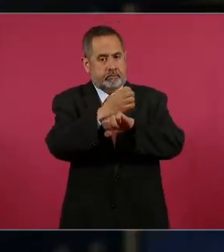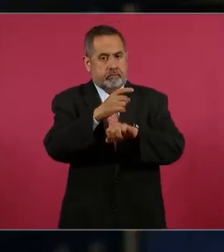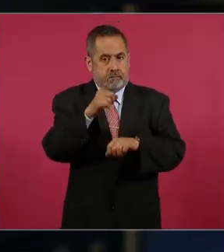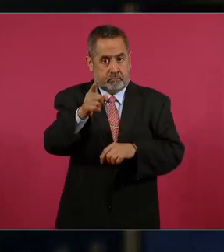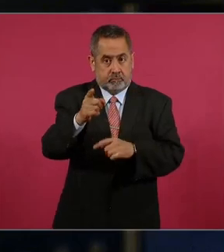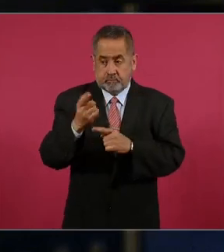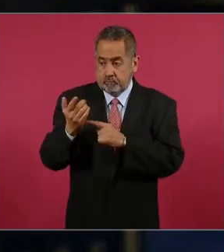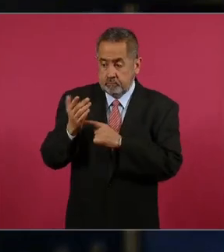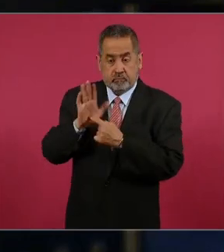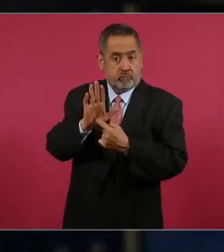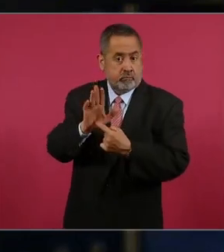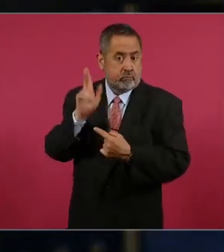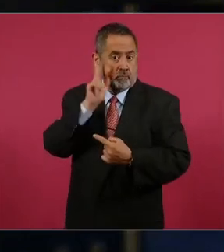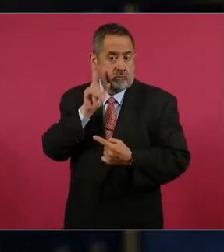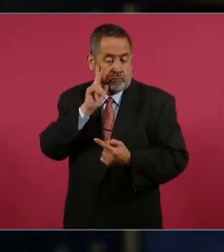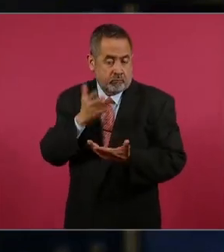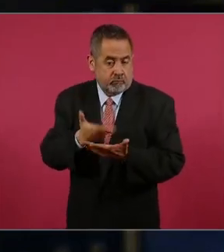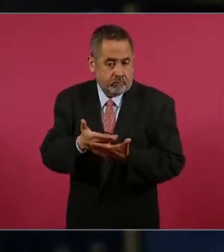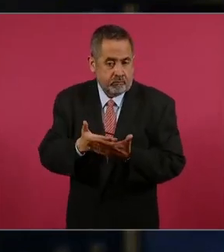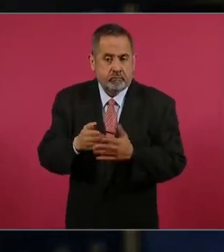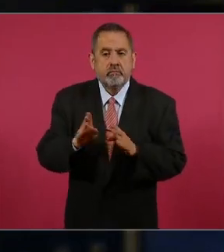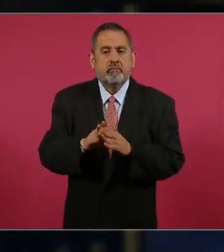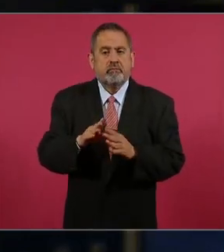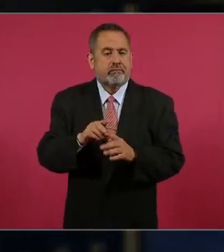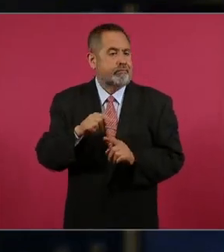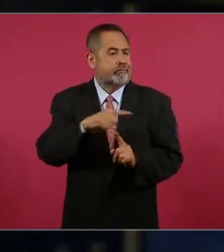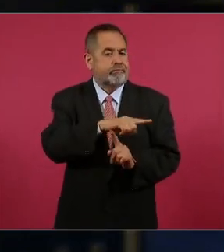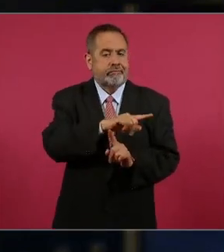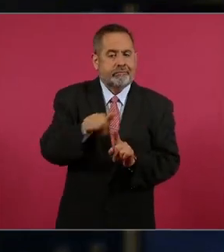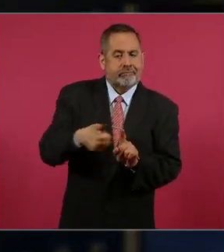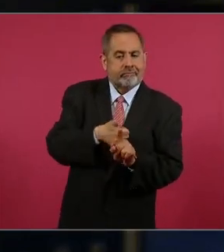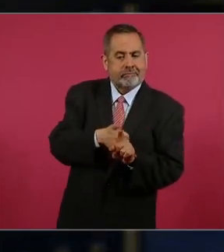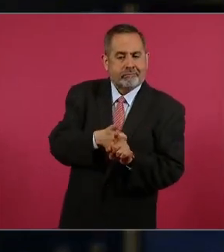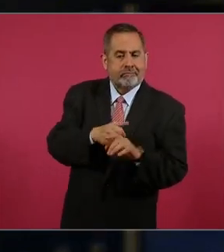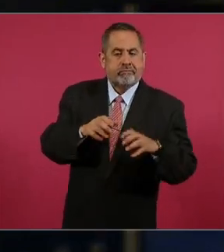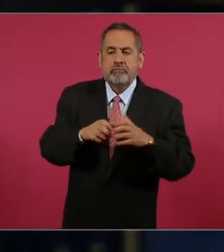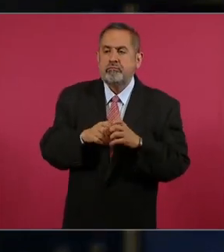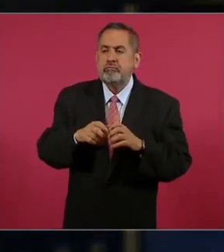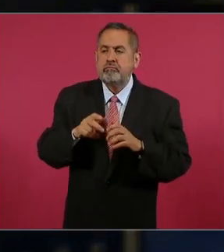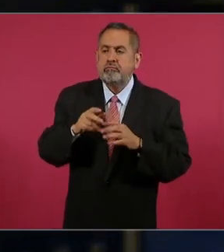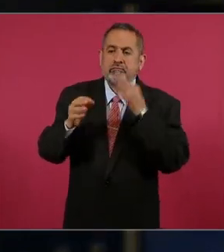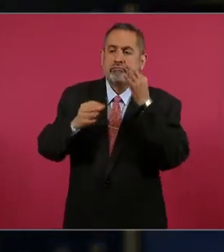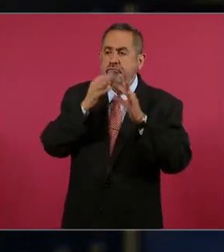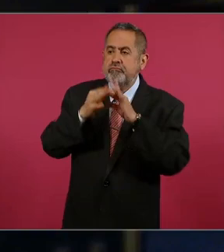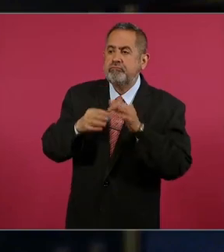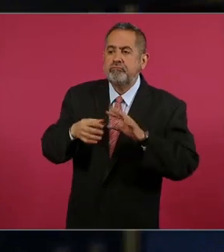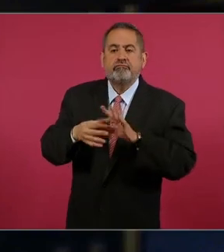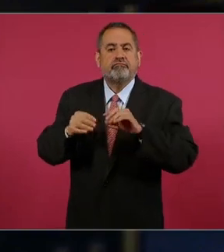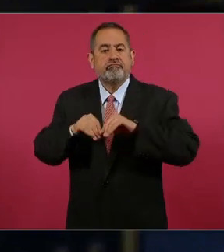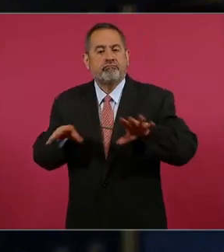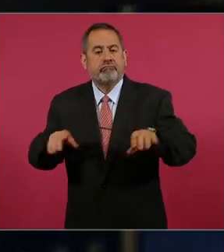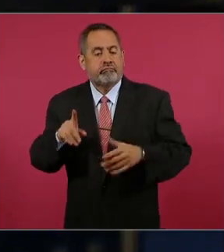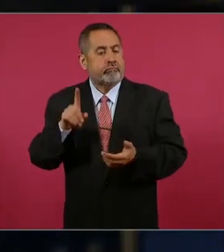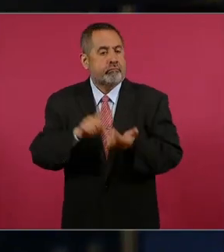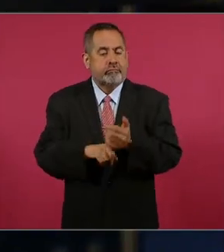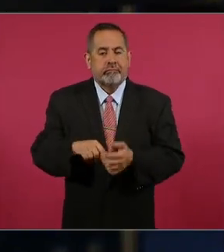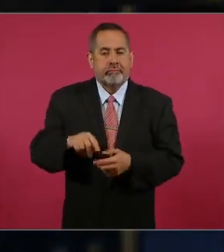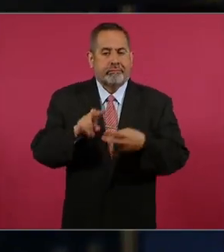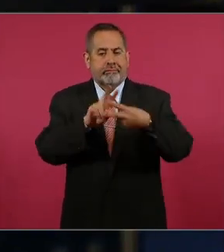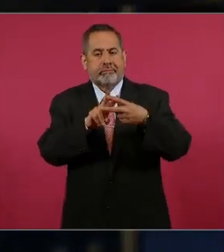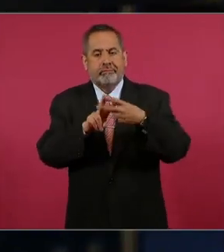del Bloque Conservador, que estarían detrás de las campañas o la campaña en redes sociales narcopresidente.